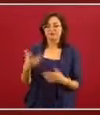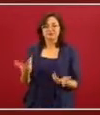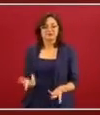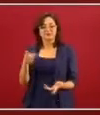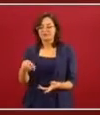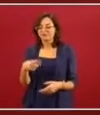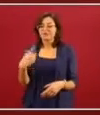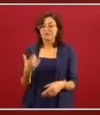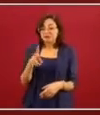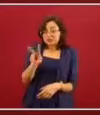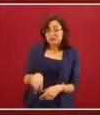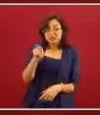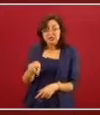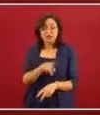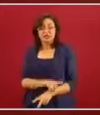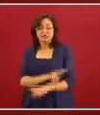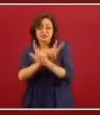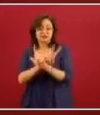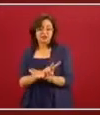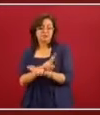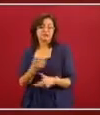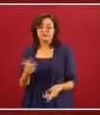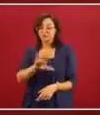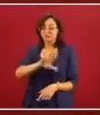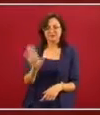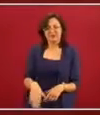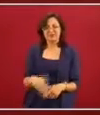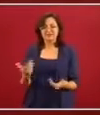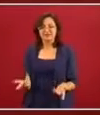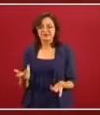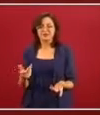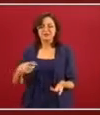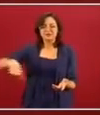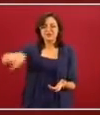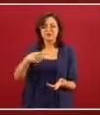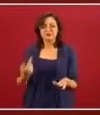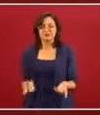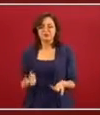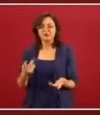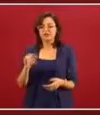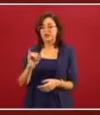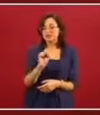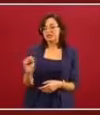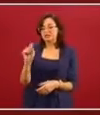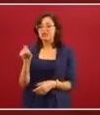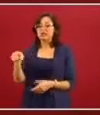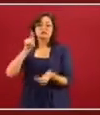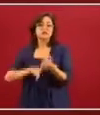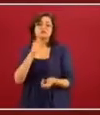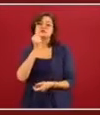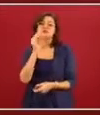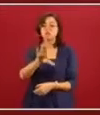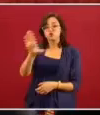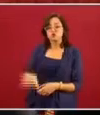muerte por contagio en el Vive Latino. Él falleció en el ISSSTE, en una de las instituciones del